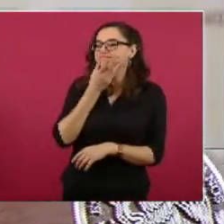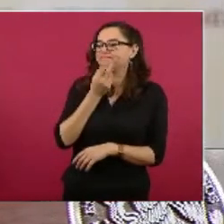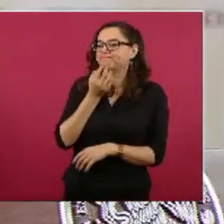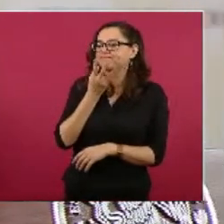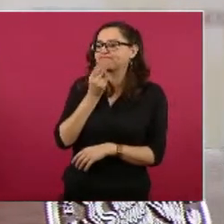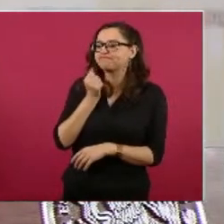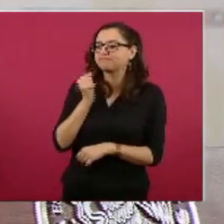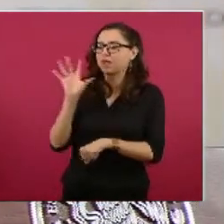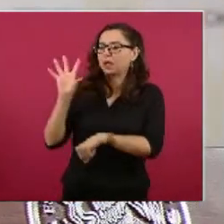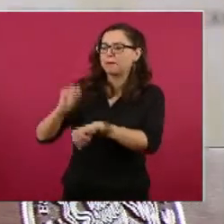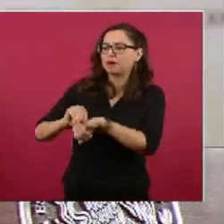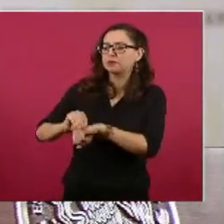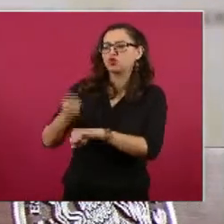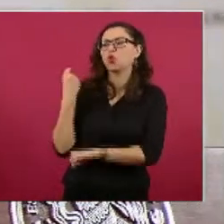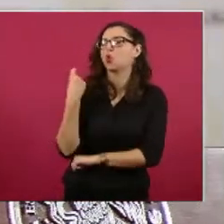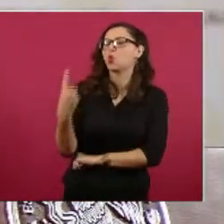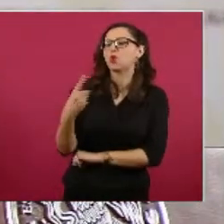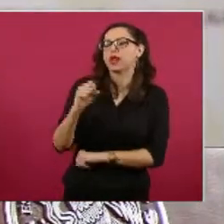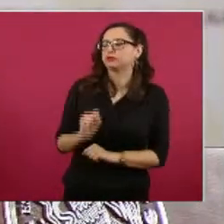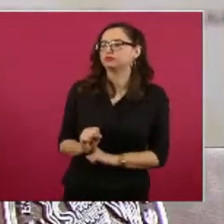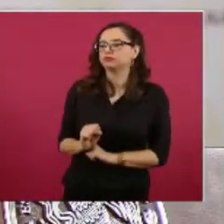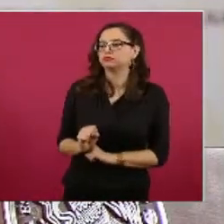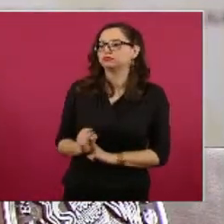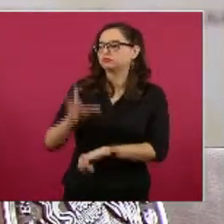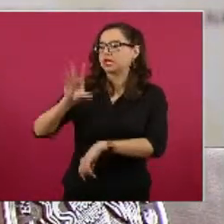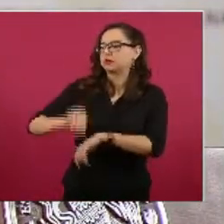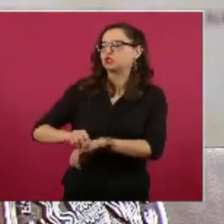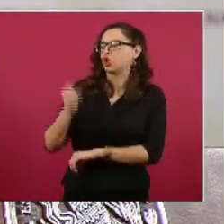de que utilizarán una 2